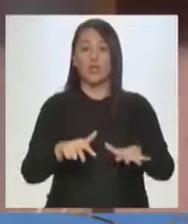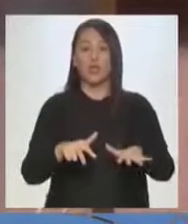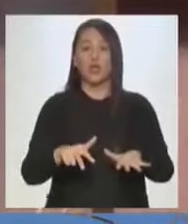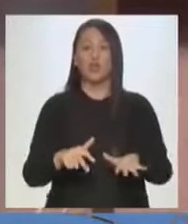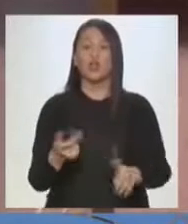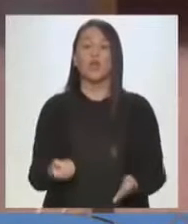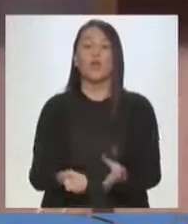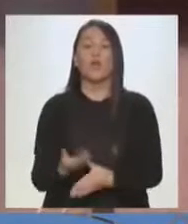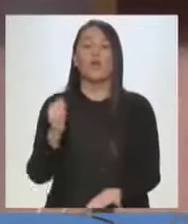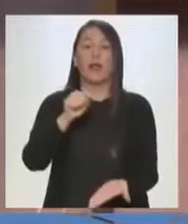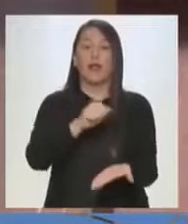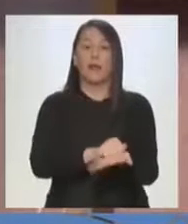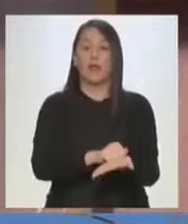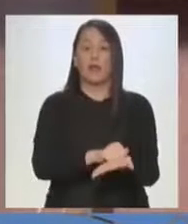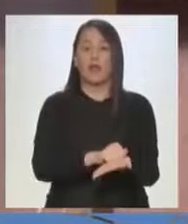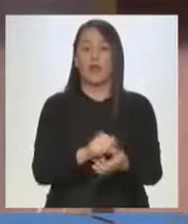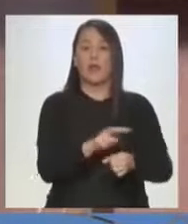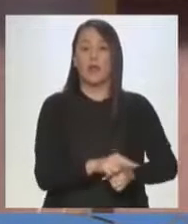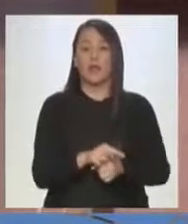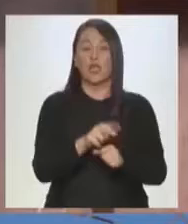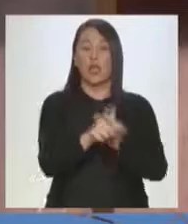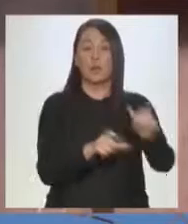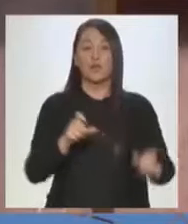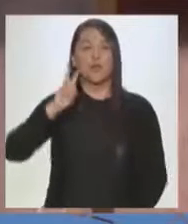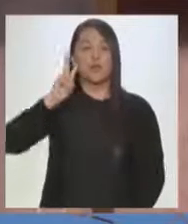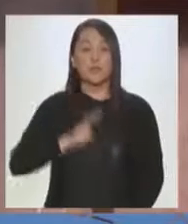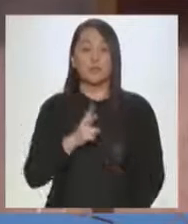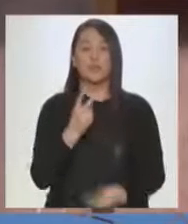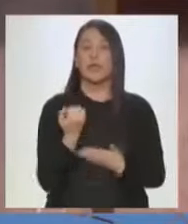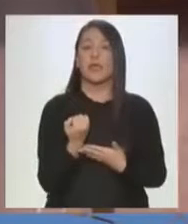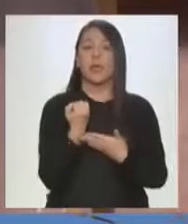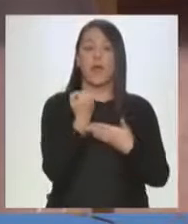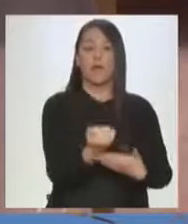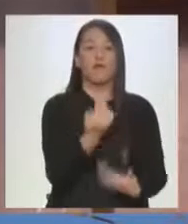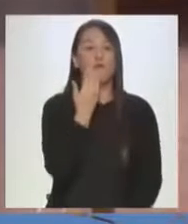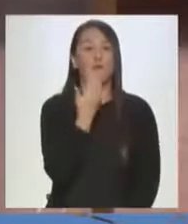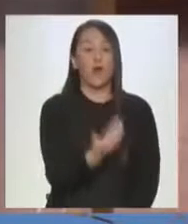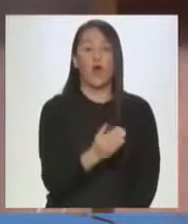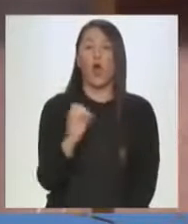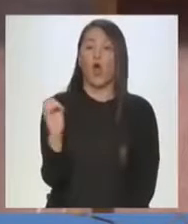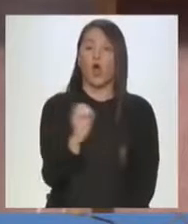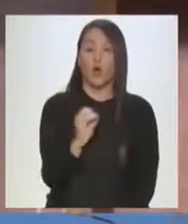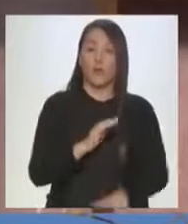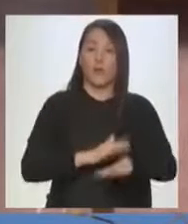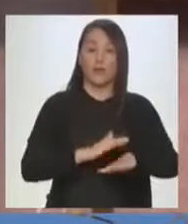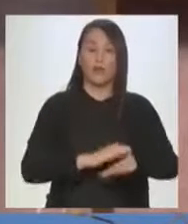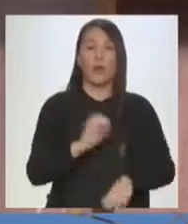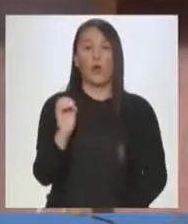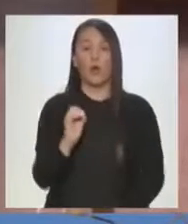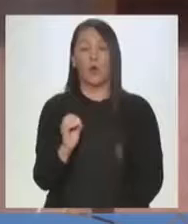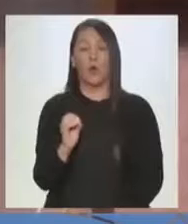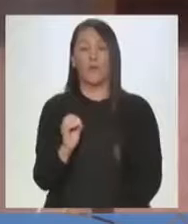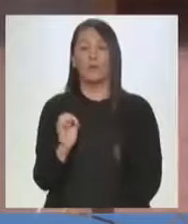reclamación administrativa de aquellas personas que no hubieran sido beneficiarias con el bono o préstamo solidario o que se les hubiera otorgado un monto menor